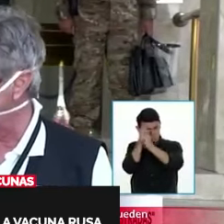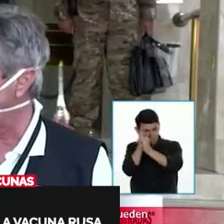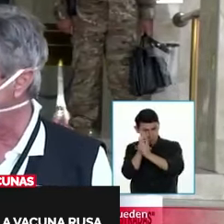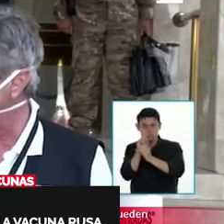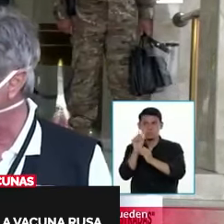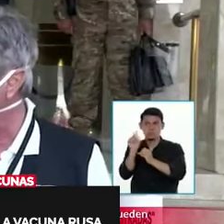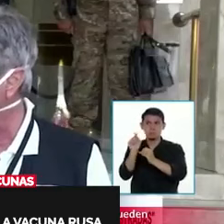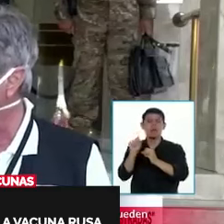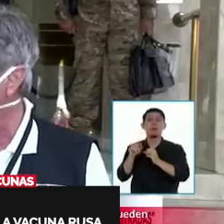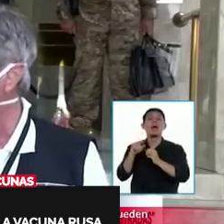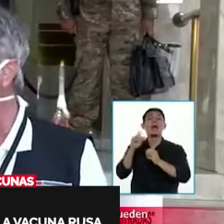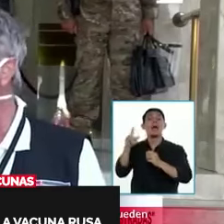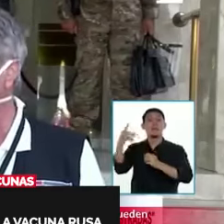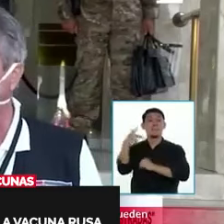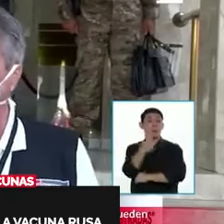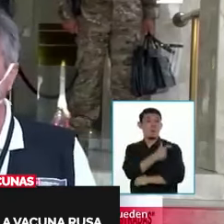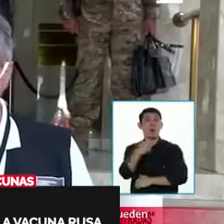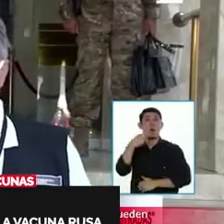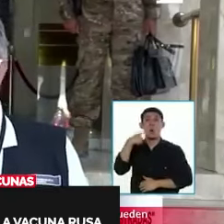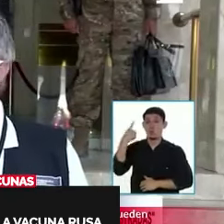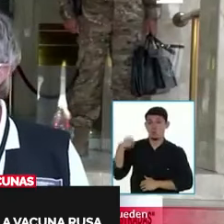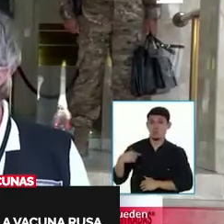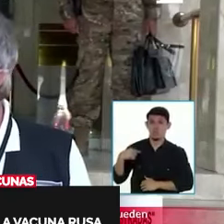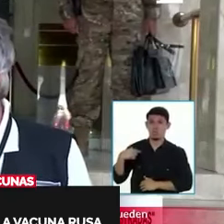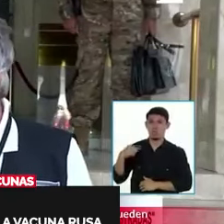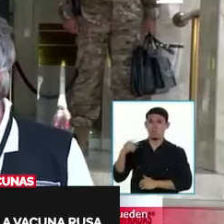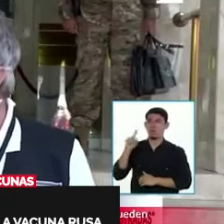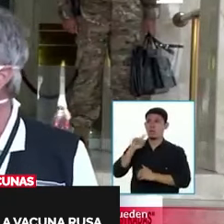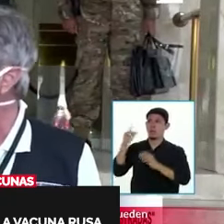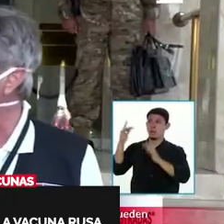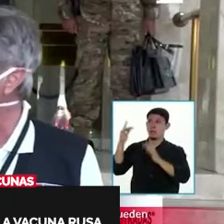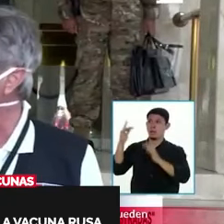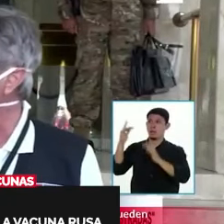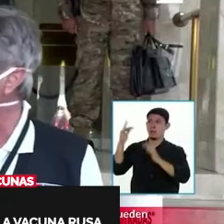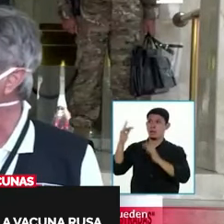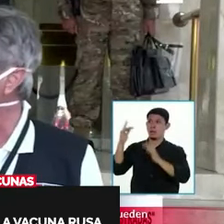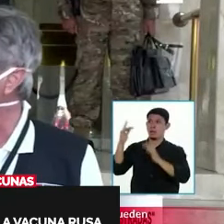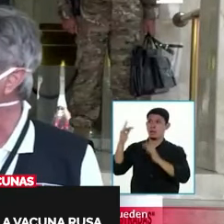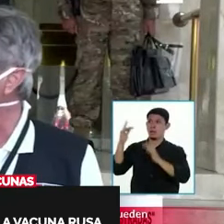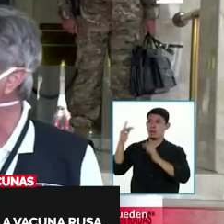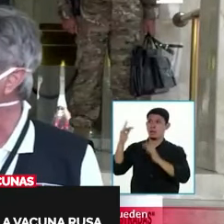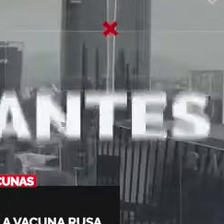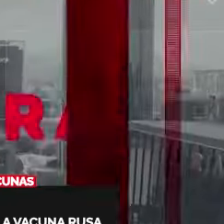caso de la vacuna rusa, no estamos negociando con ningún agente.